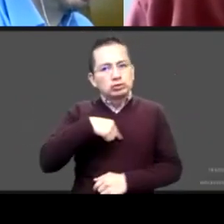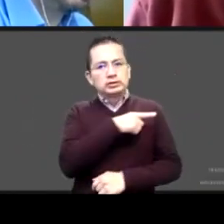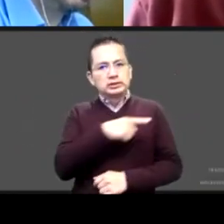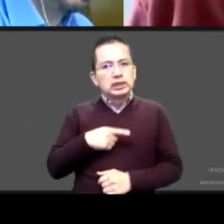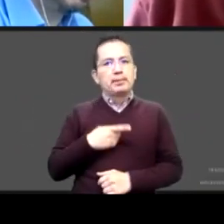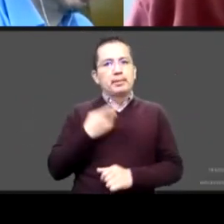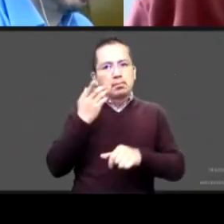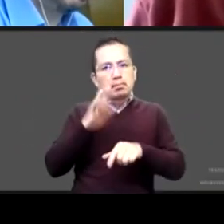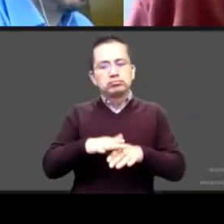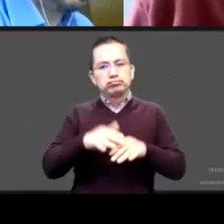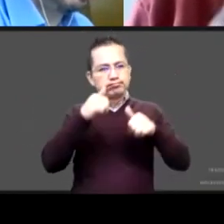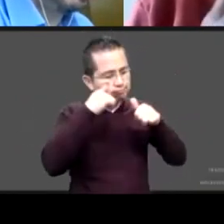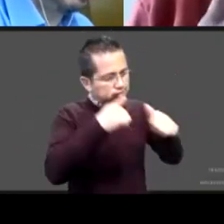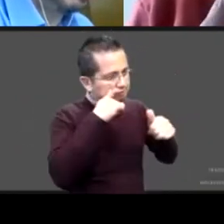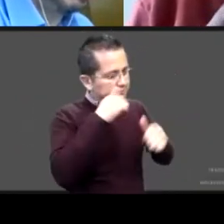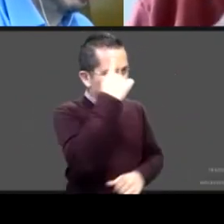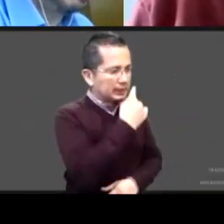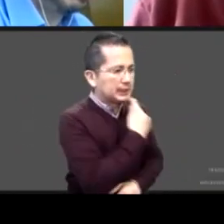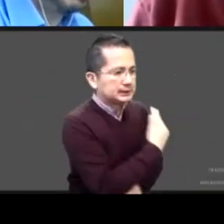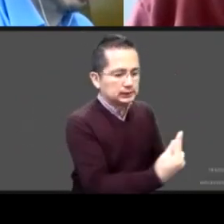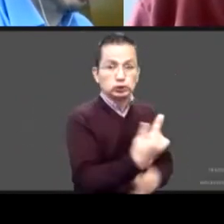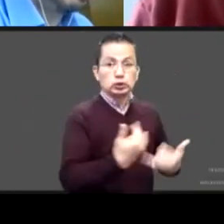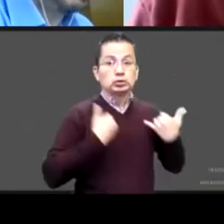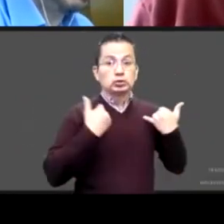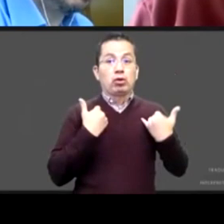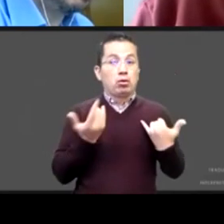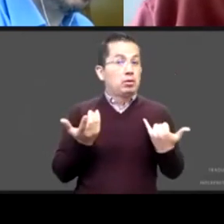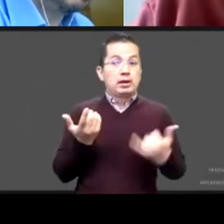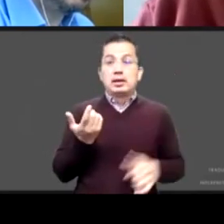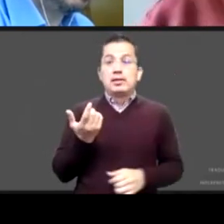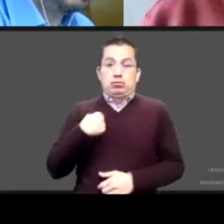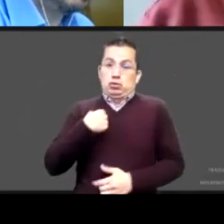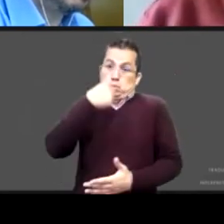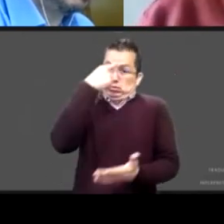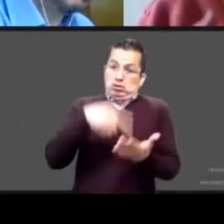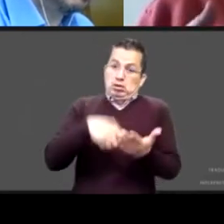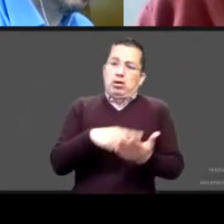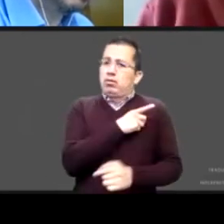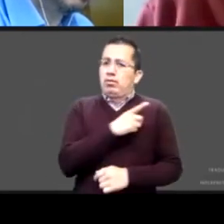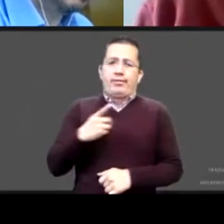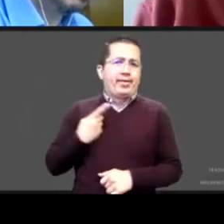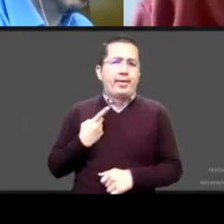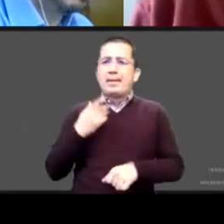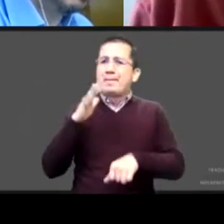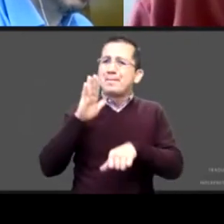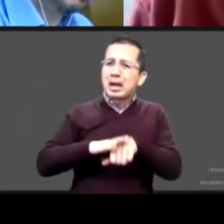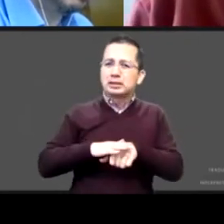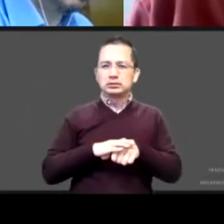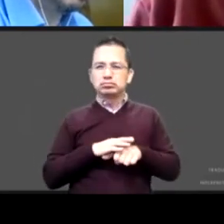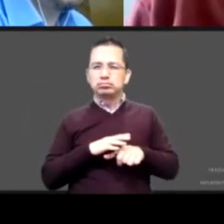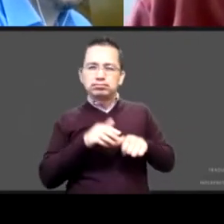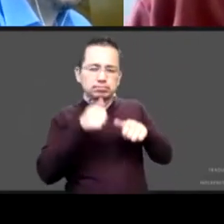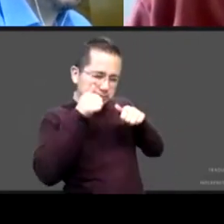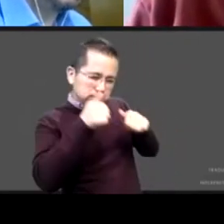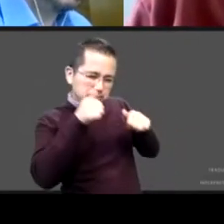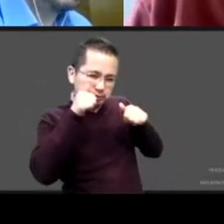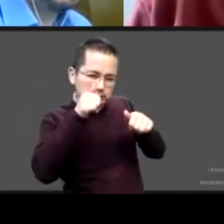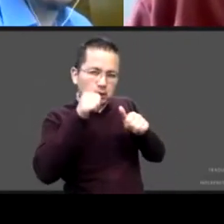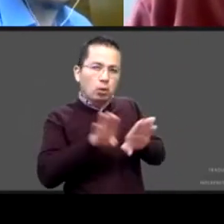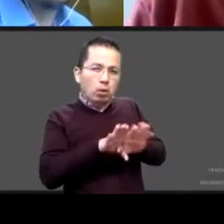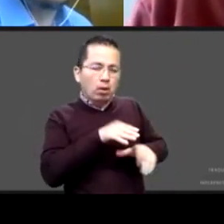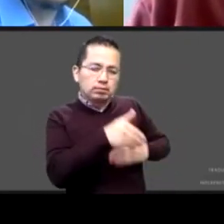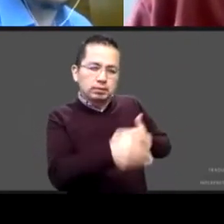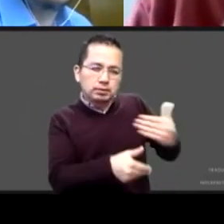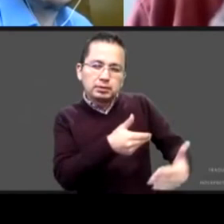creo profundamente que debemos estar atentos. Y justamente creo que este tipo de actividades nos